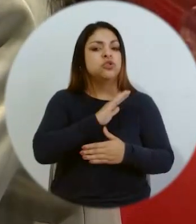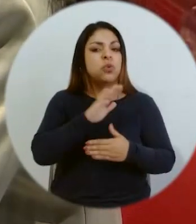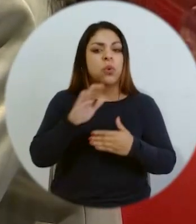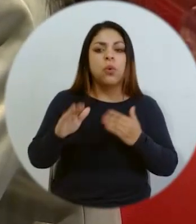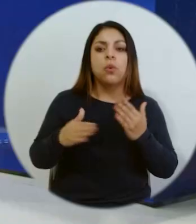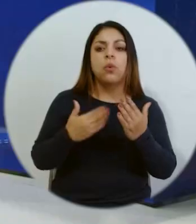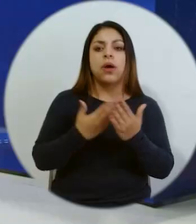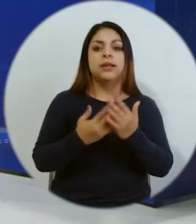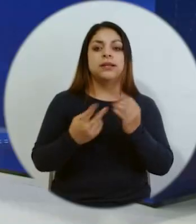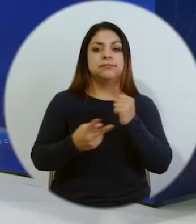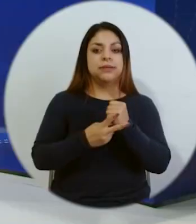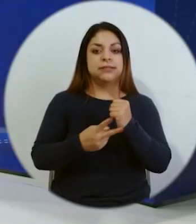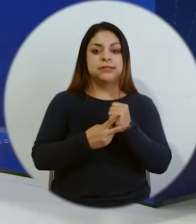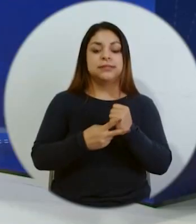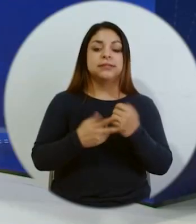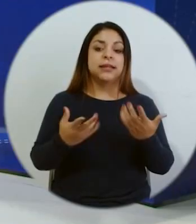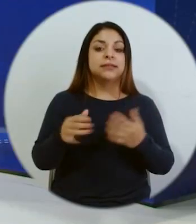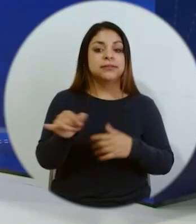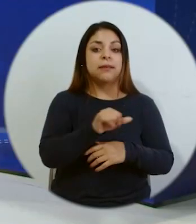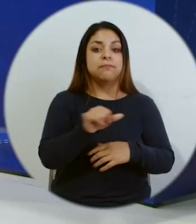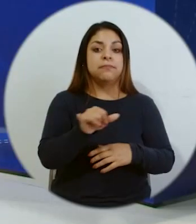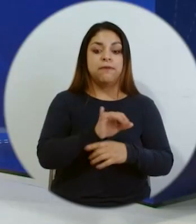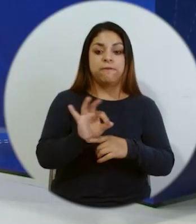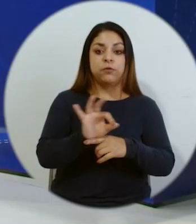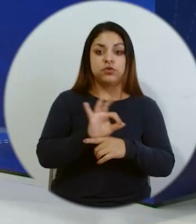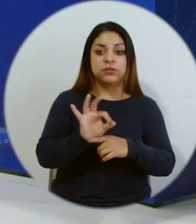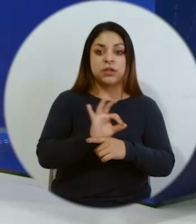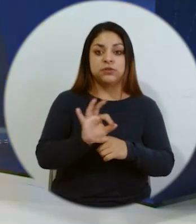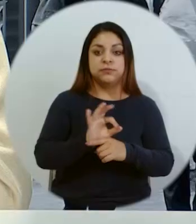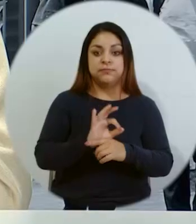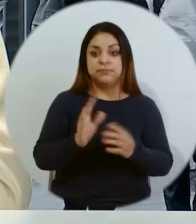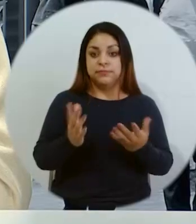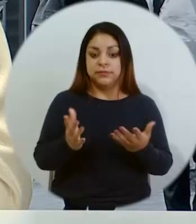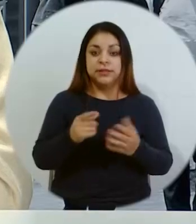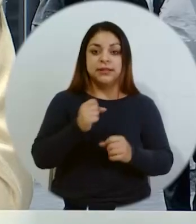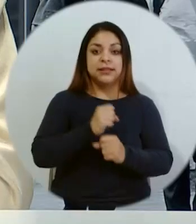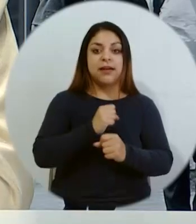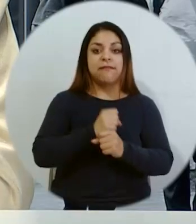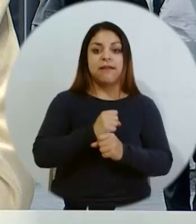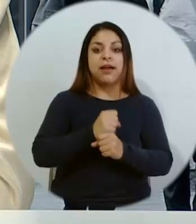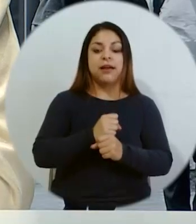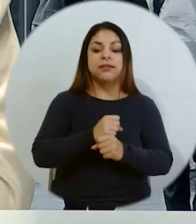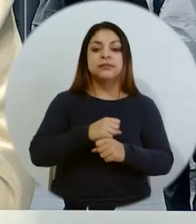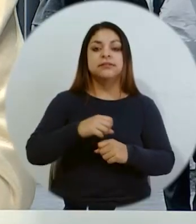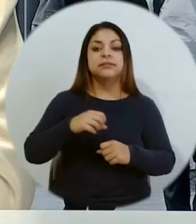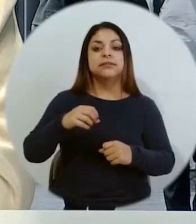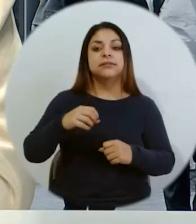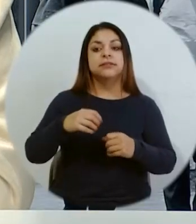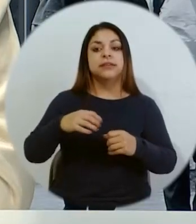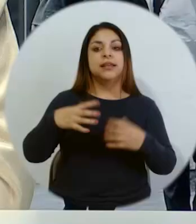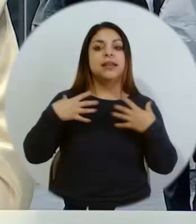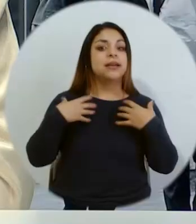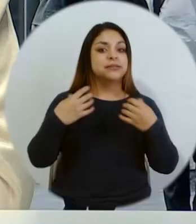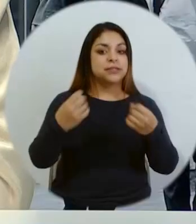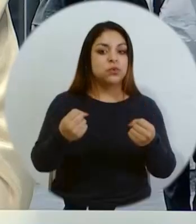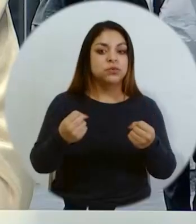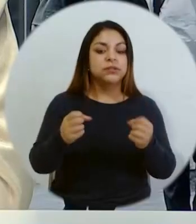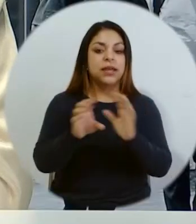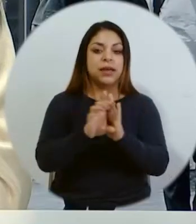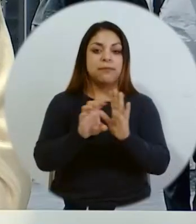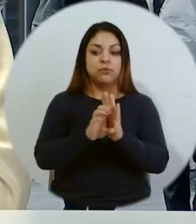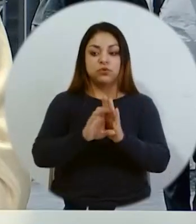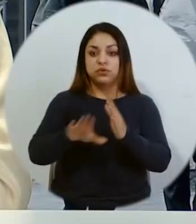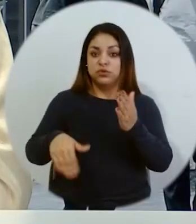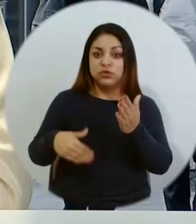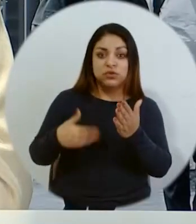casos, también a los funcionarios que trabajan en el sector salud, que a todos aquellos casos donde un niño y una